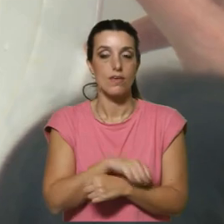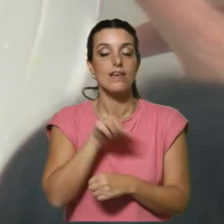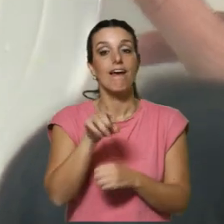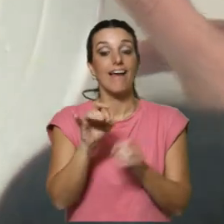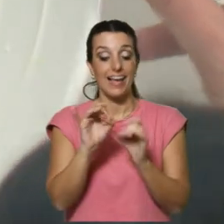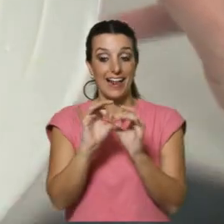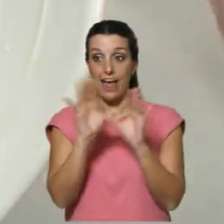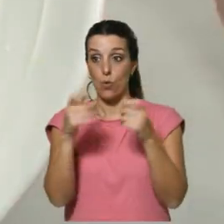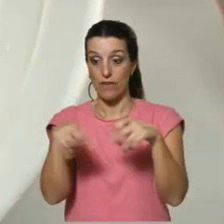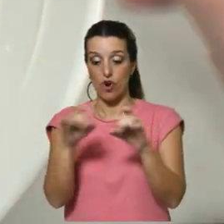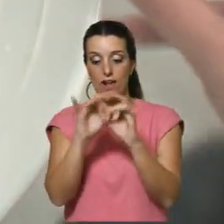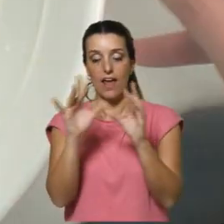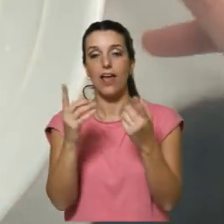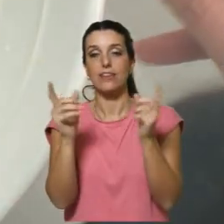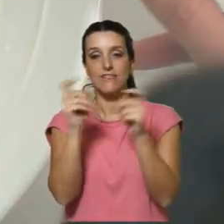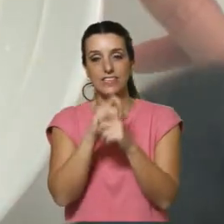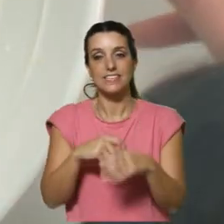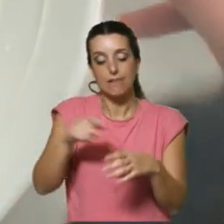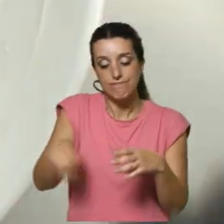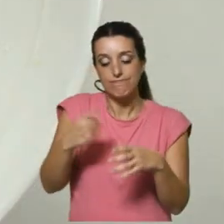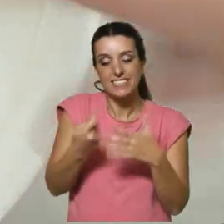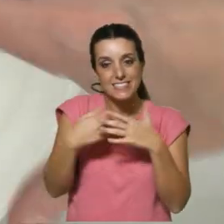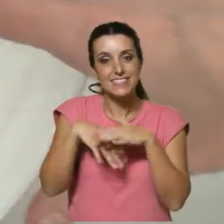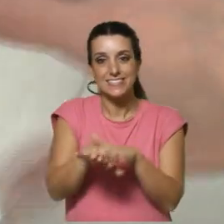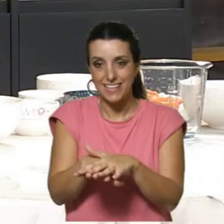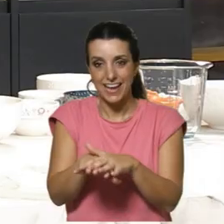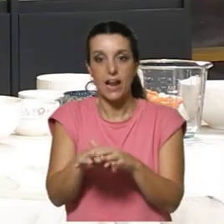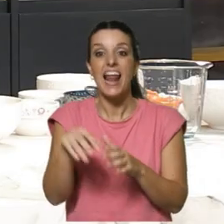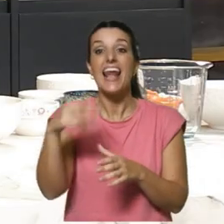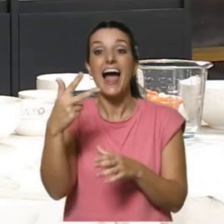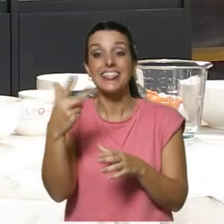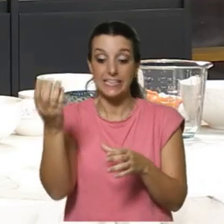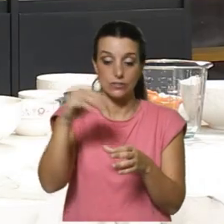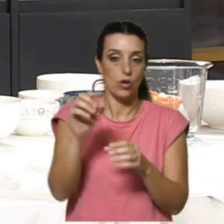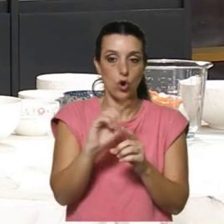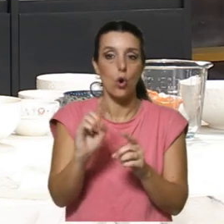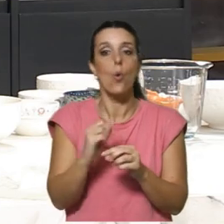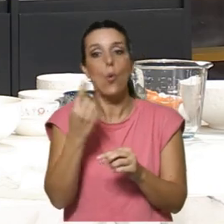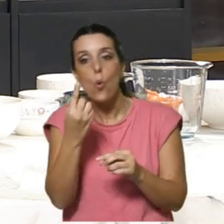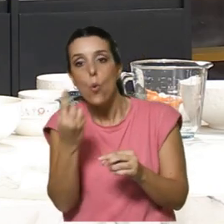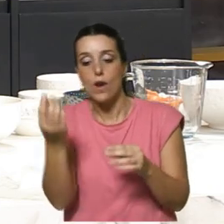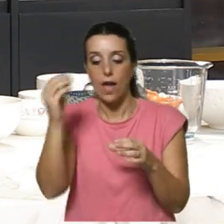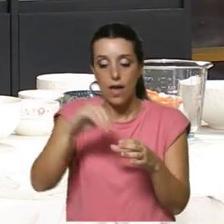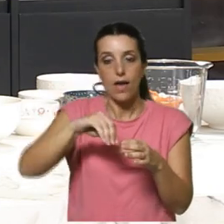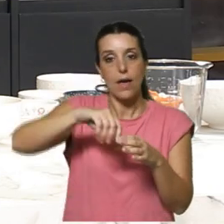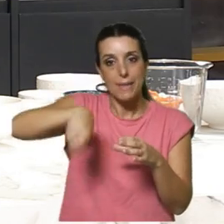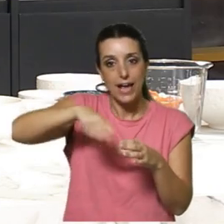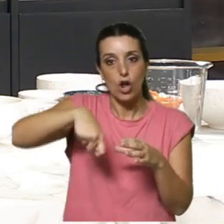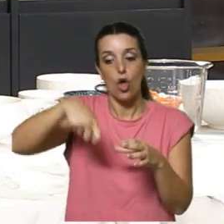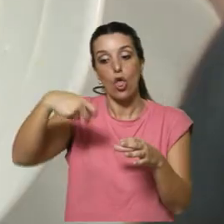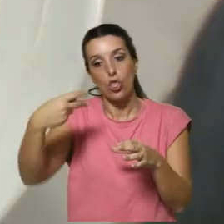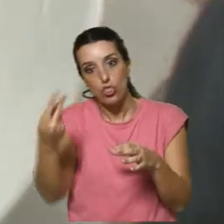clara es media difícil de incorporar. Así que vos no las pongas las tres juntas porque, viste, te queda ese como ese coágulo que tiene la clara,